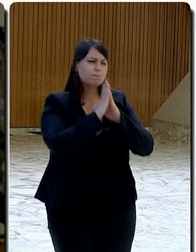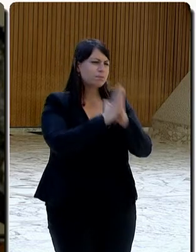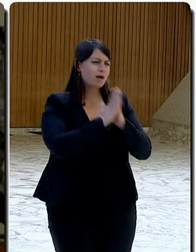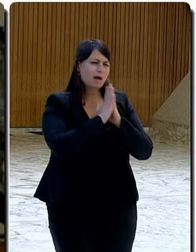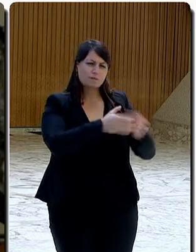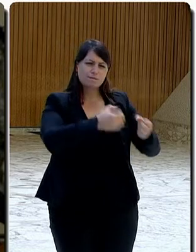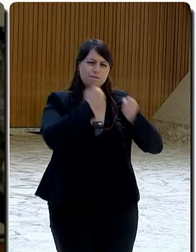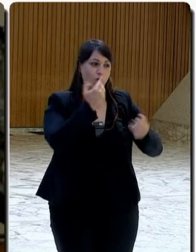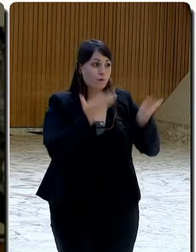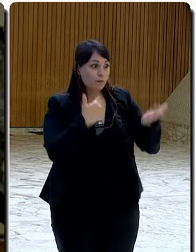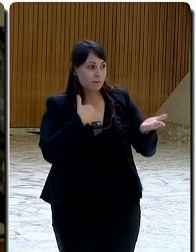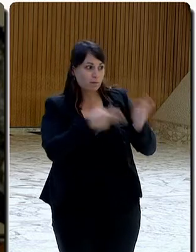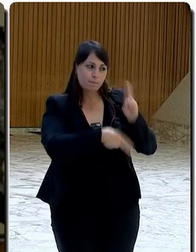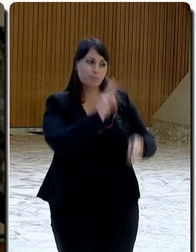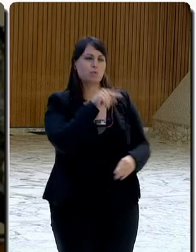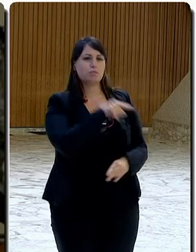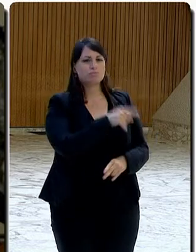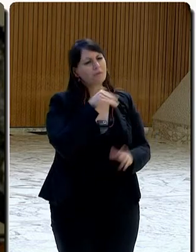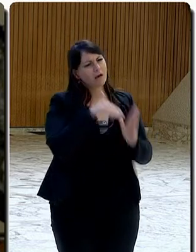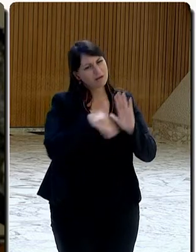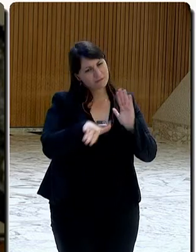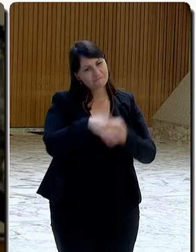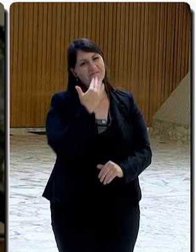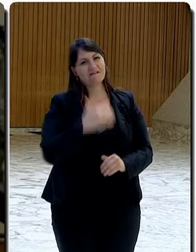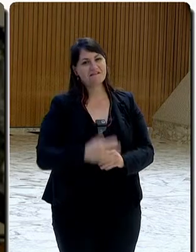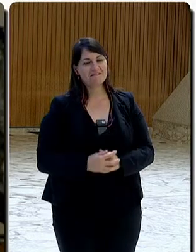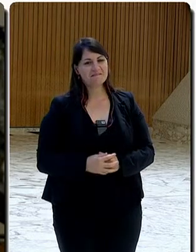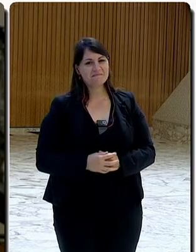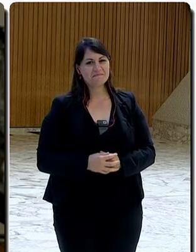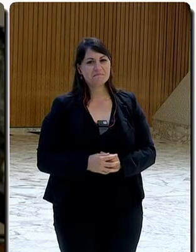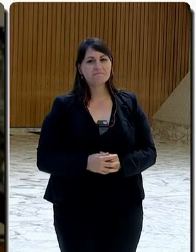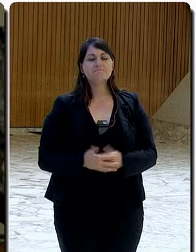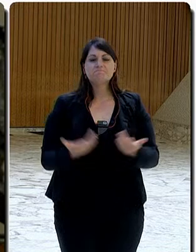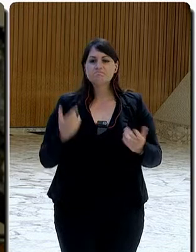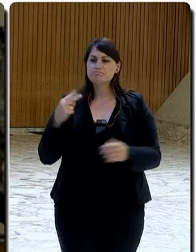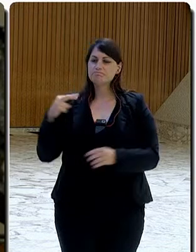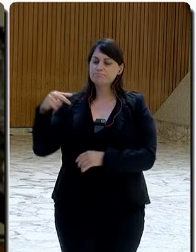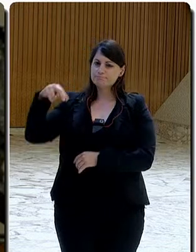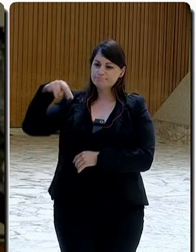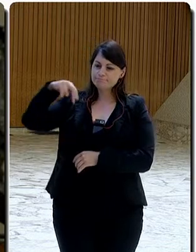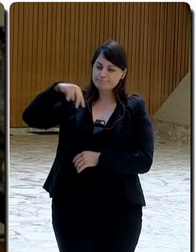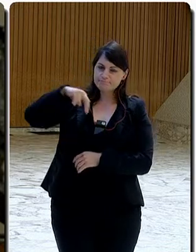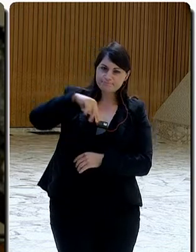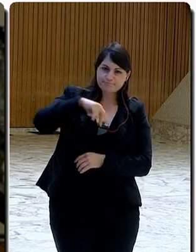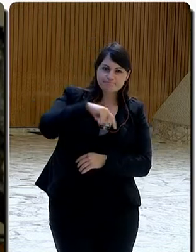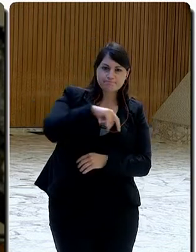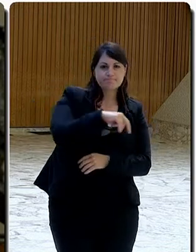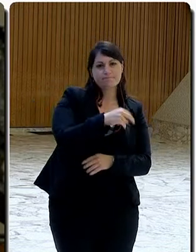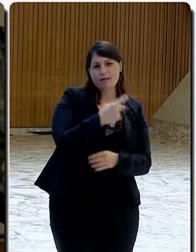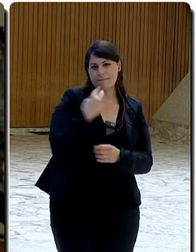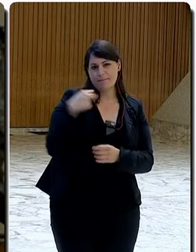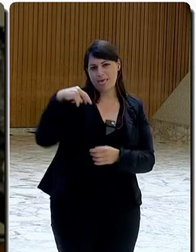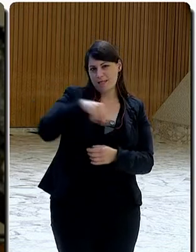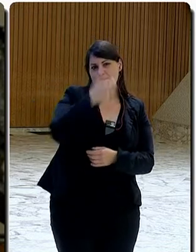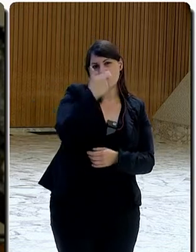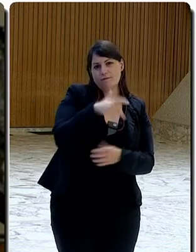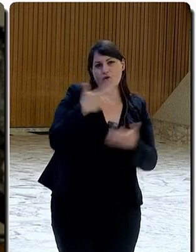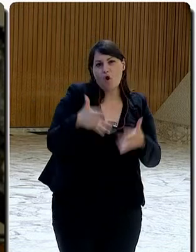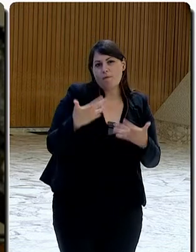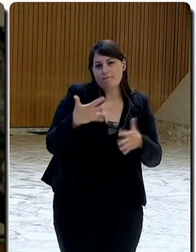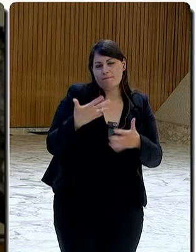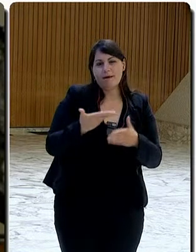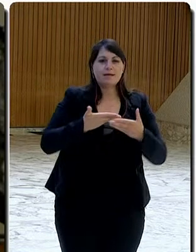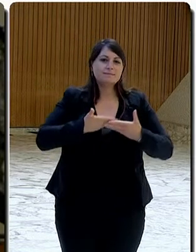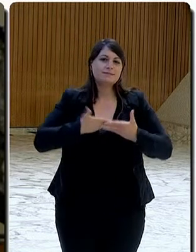casa. Regresó a su casa caminando, porque el transporte público no funcionaba a esas horas. Tardó en